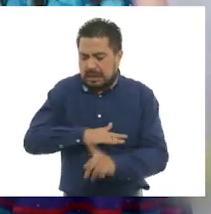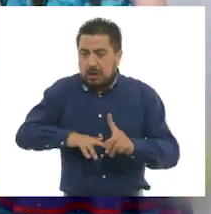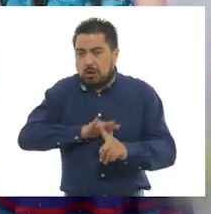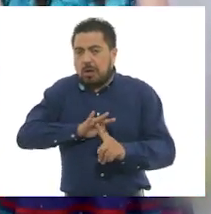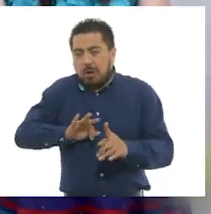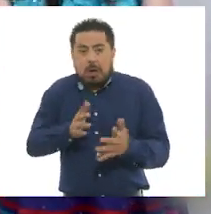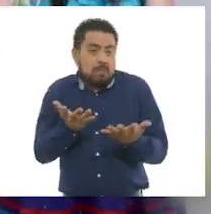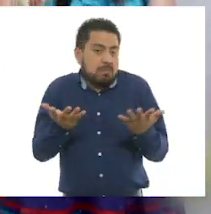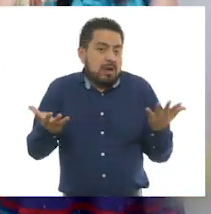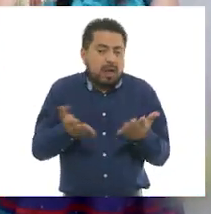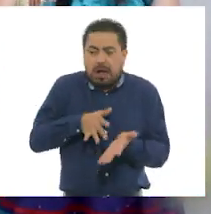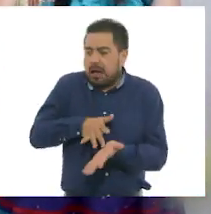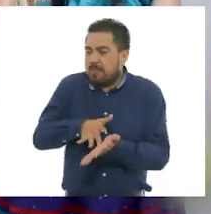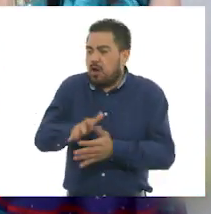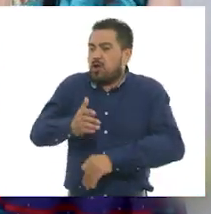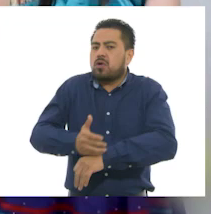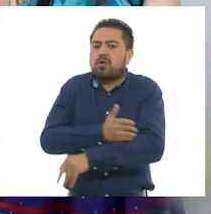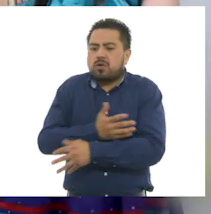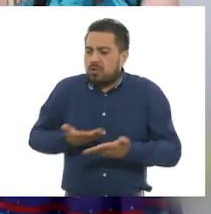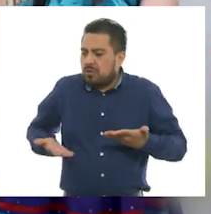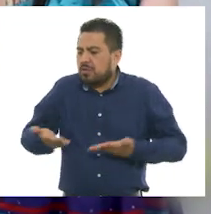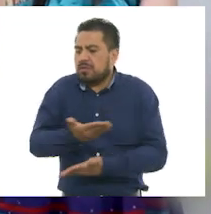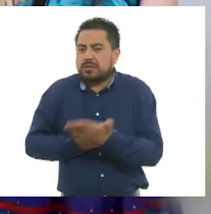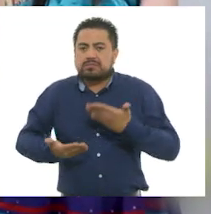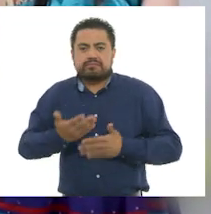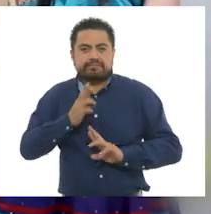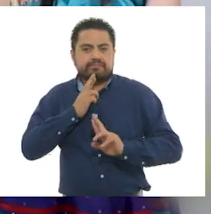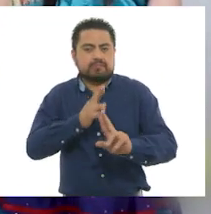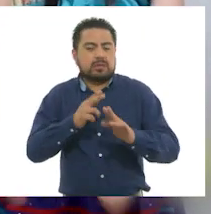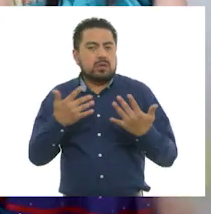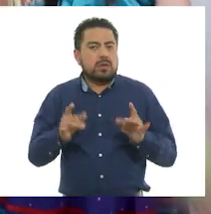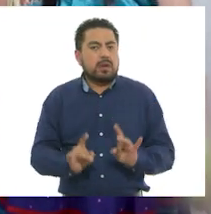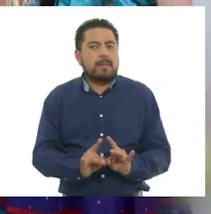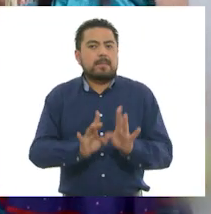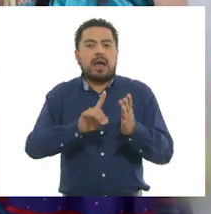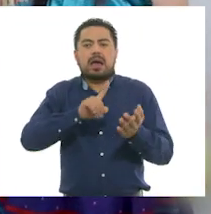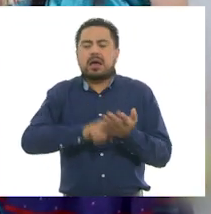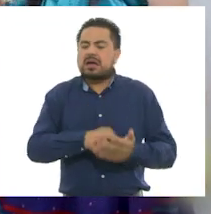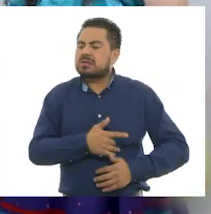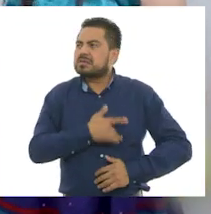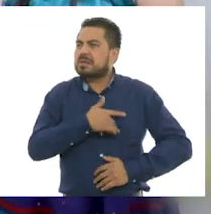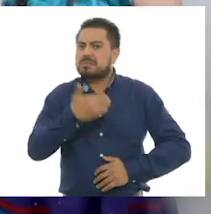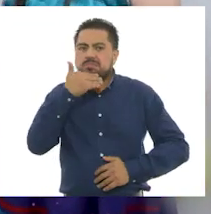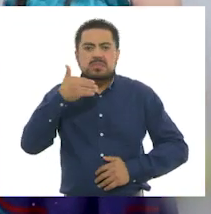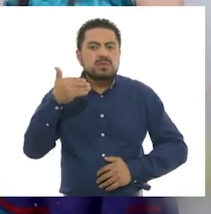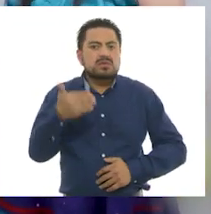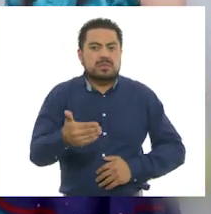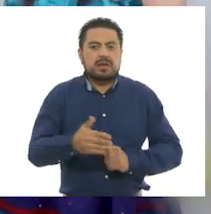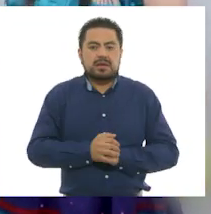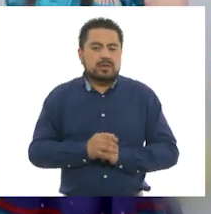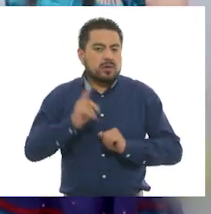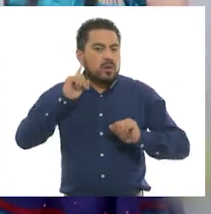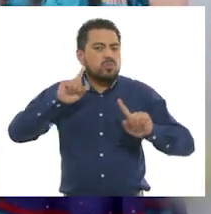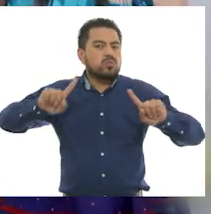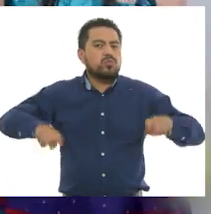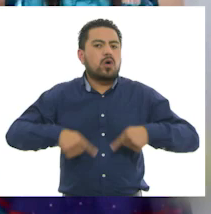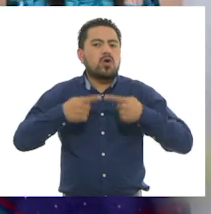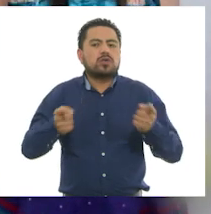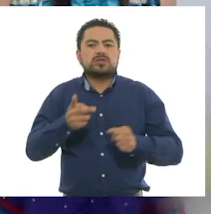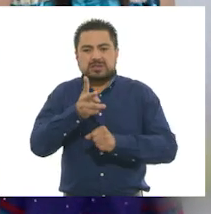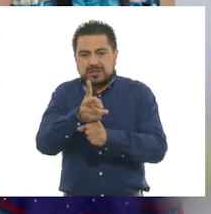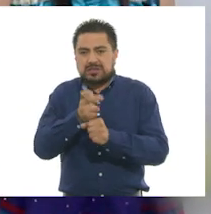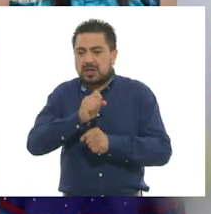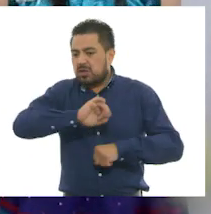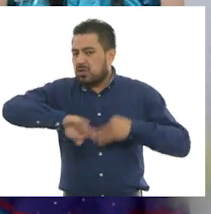de apoyo y de compañerismo, el resultado provoca que nos sintamos muy bien. La música invita a